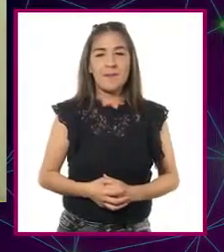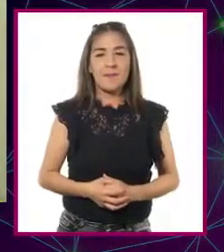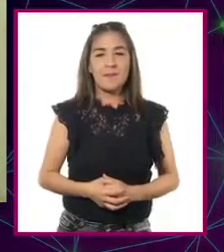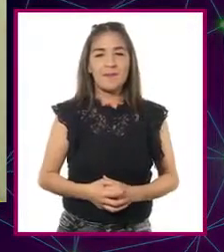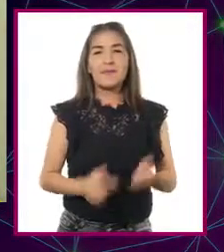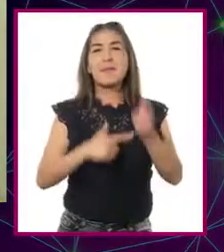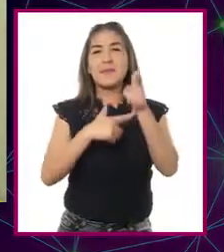Continuamos.